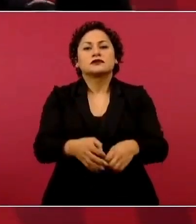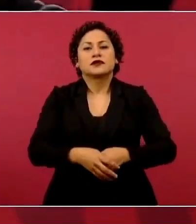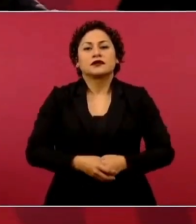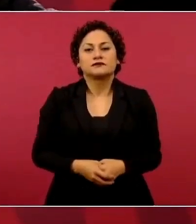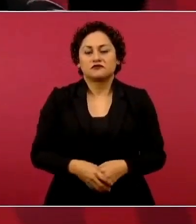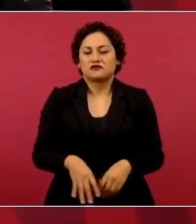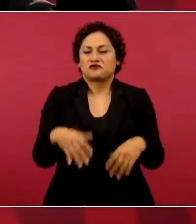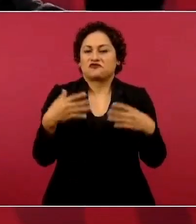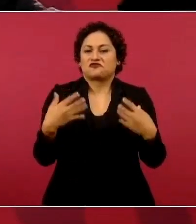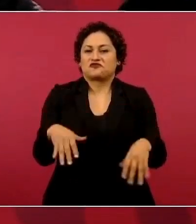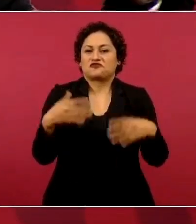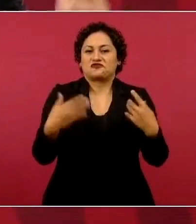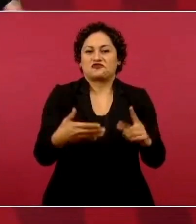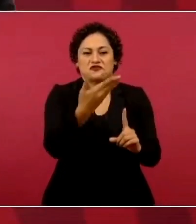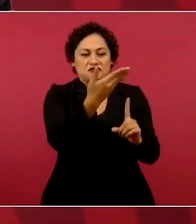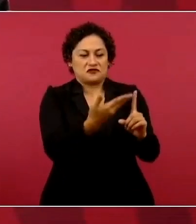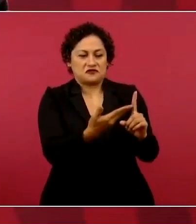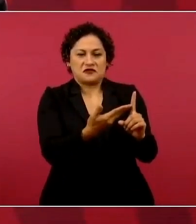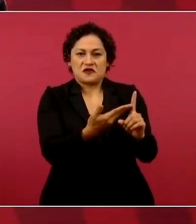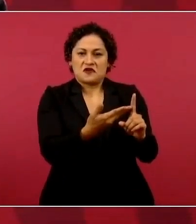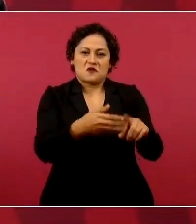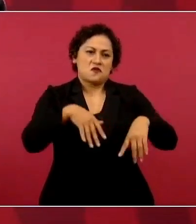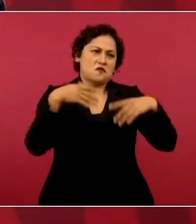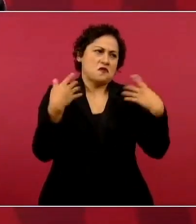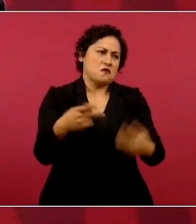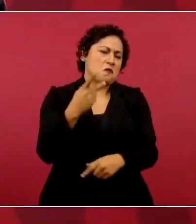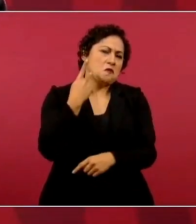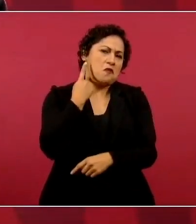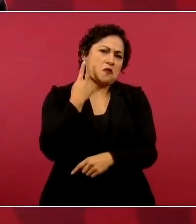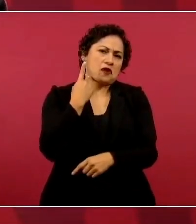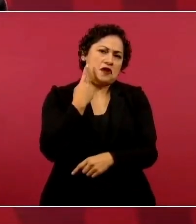Genio de la política.